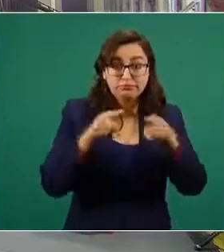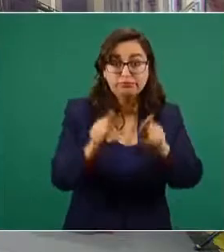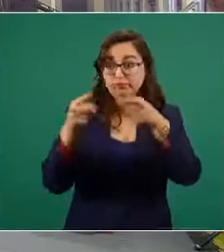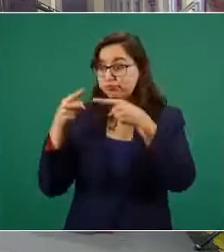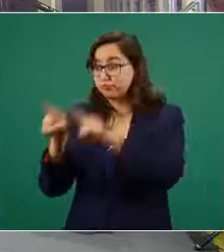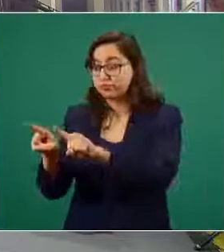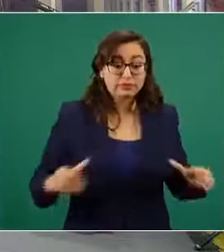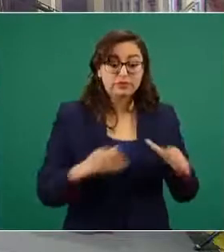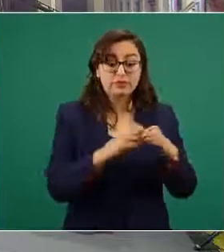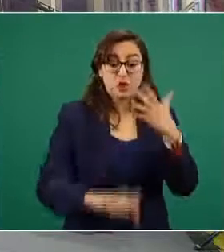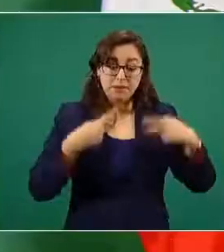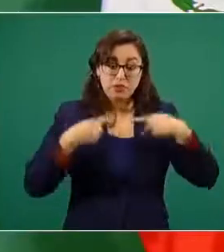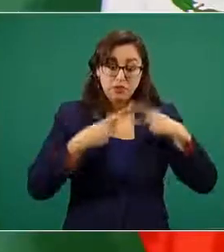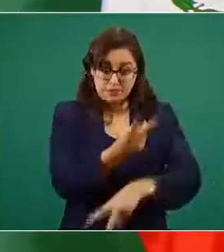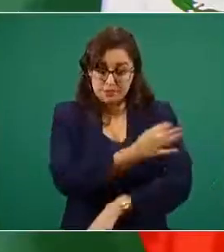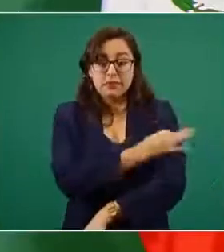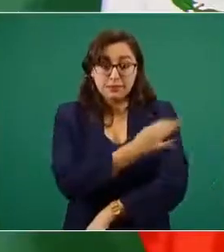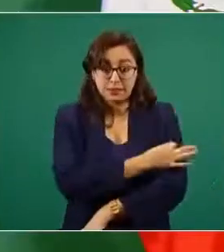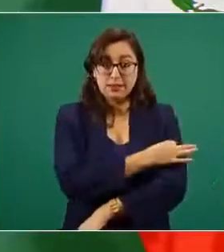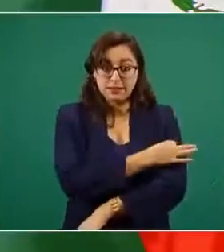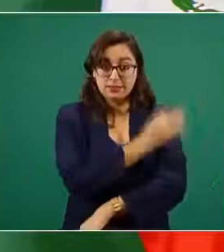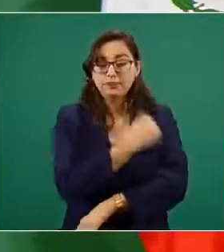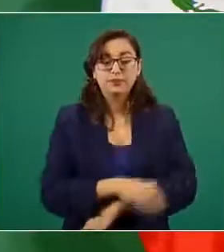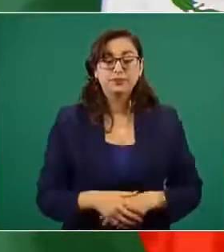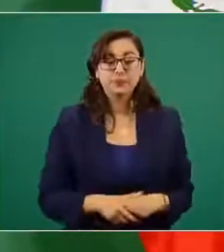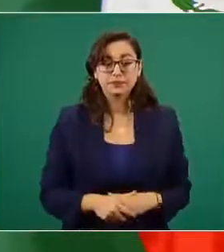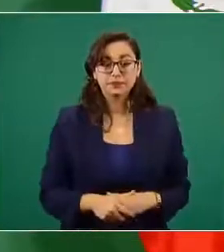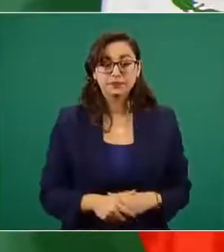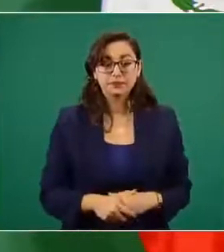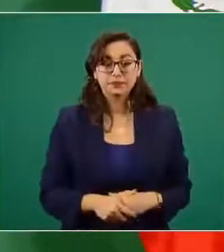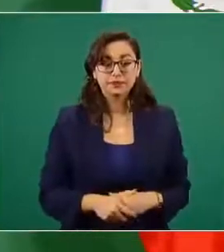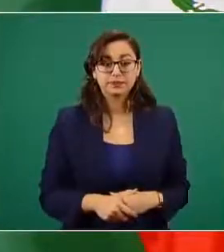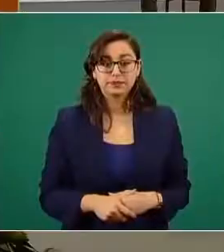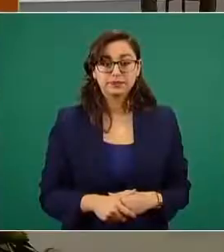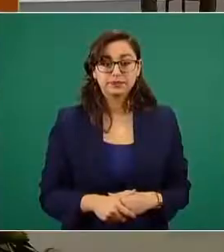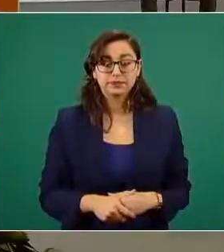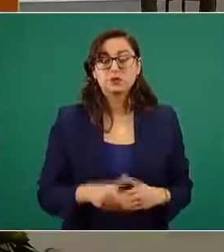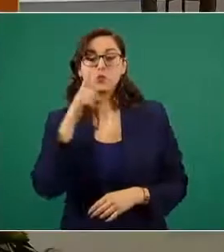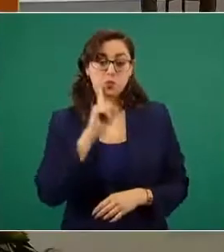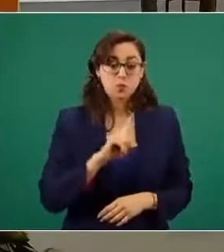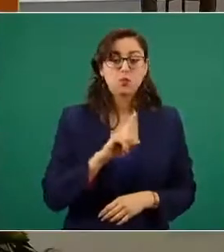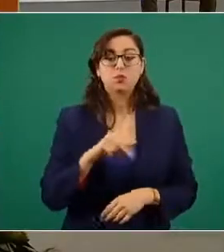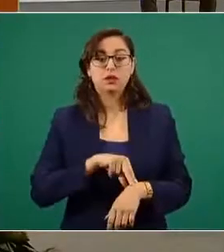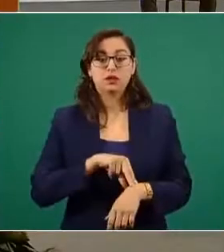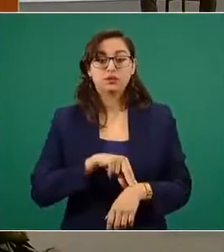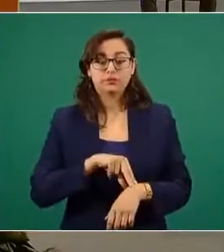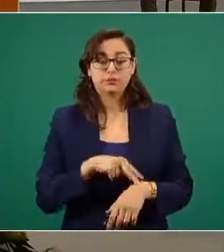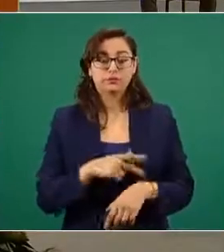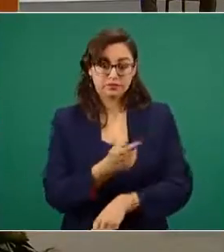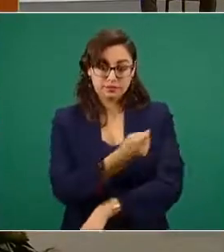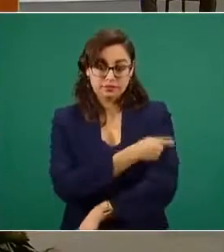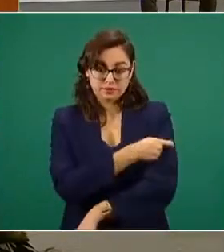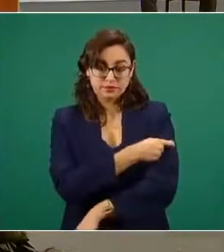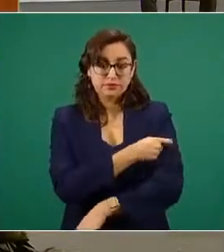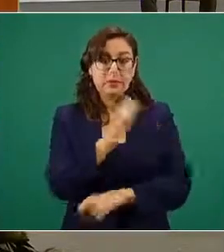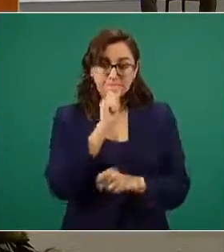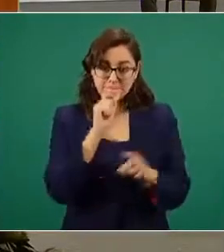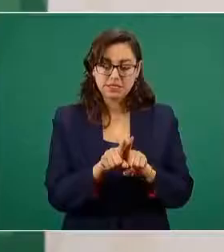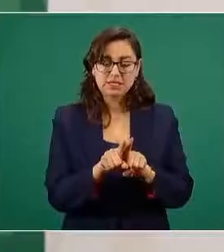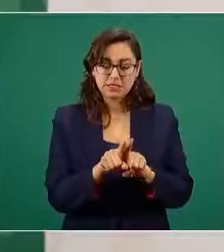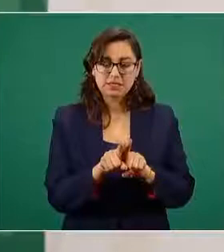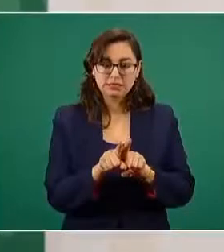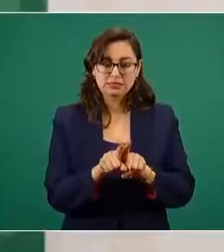por 12 miembros, 12 servidores públicos. Desde luego, los vacunadores, vacunadoras, médicos, y también los promotores,